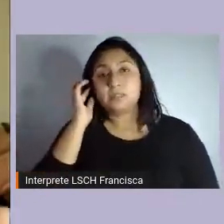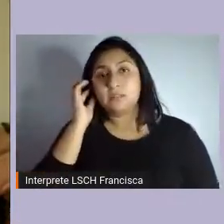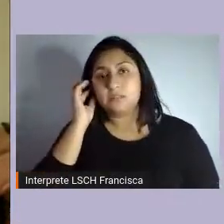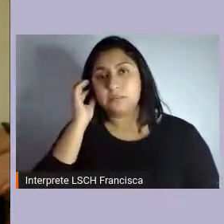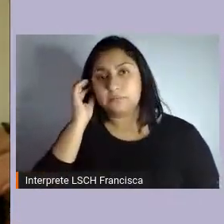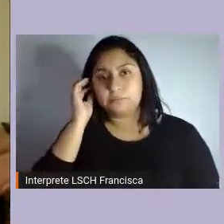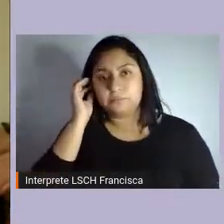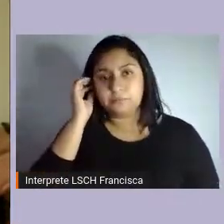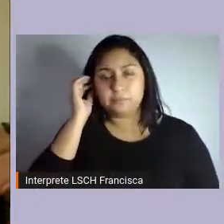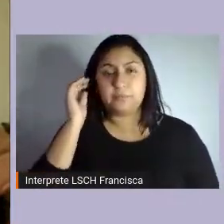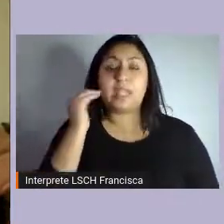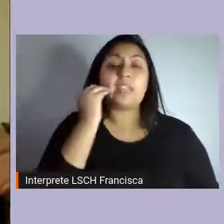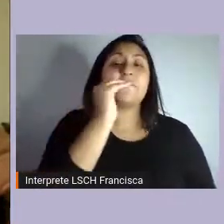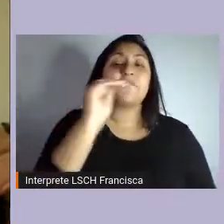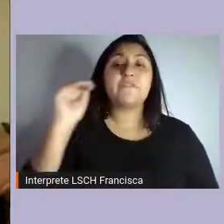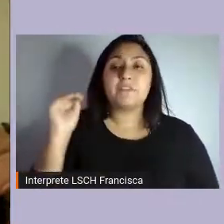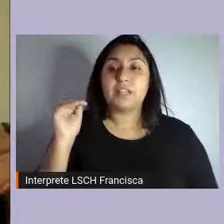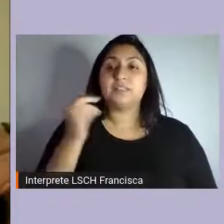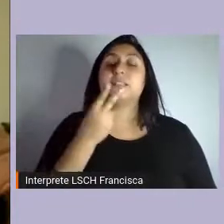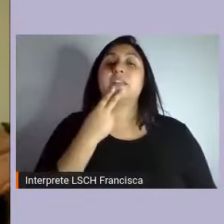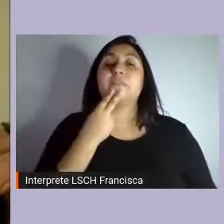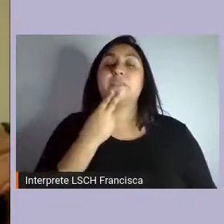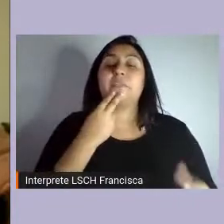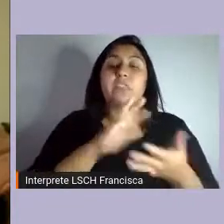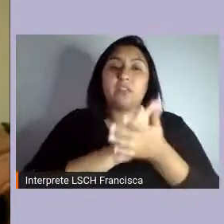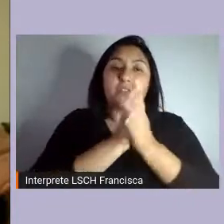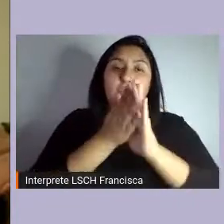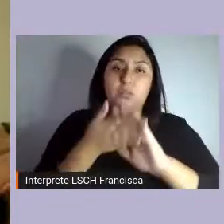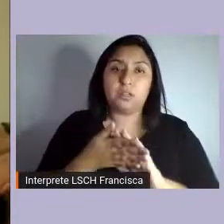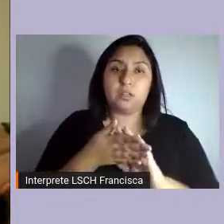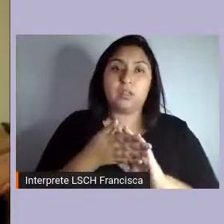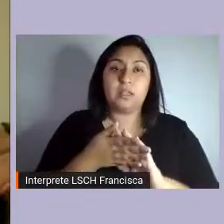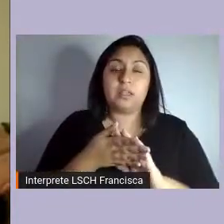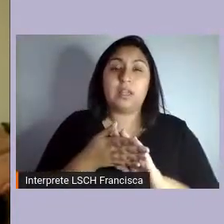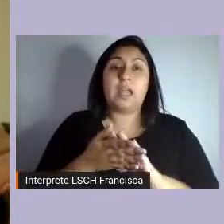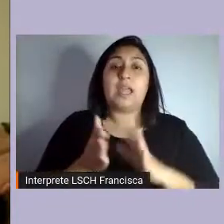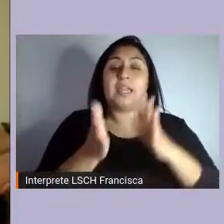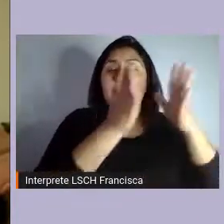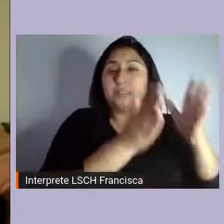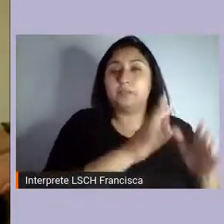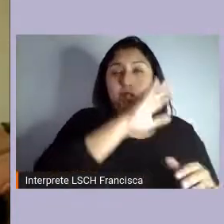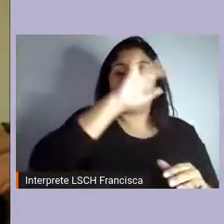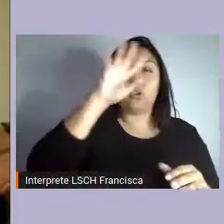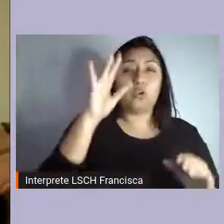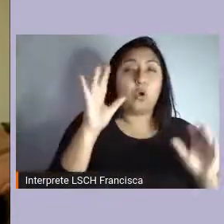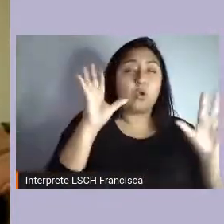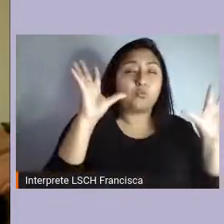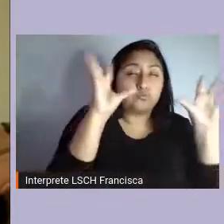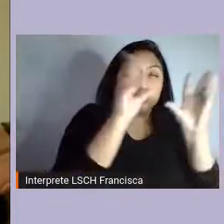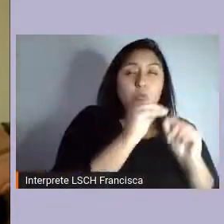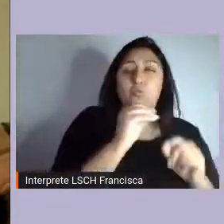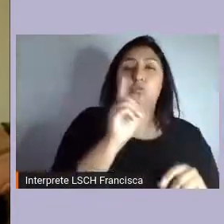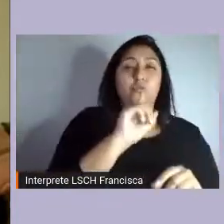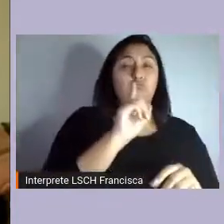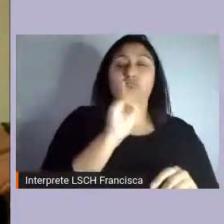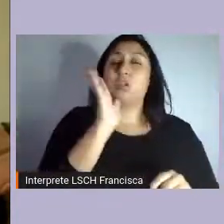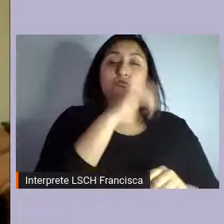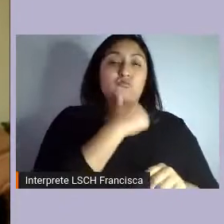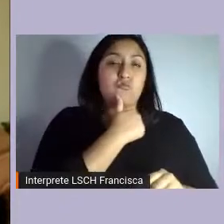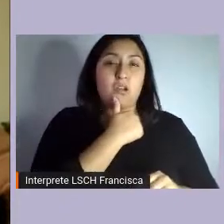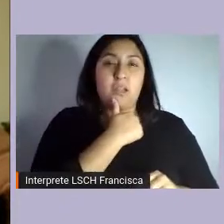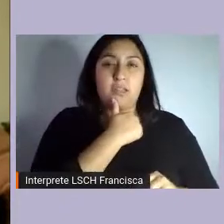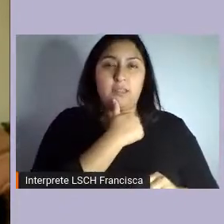a plenitud. Aquí el color oscuro de la infancia, ¿cierto? Que a veces nos aparece en el caso de los Parra, es